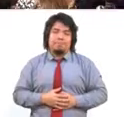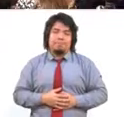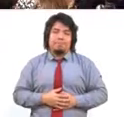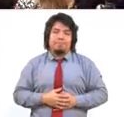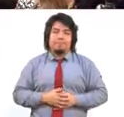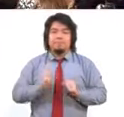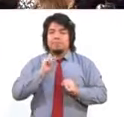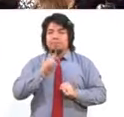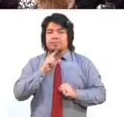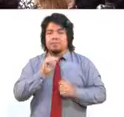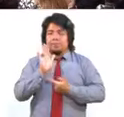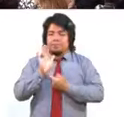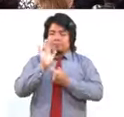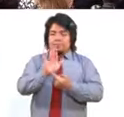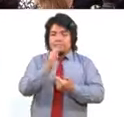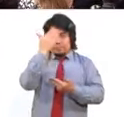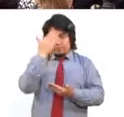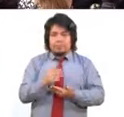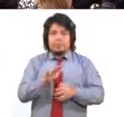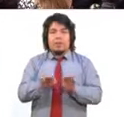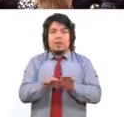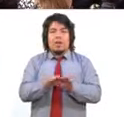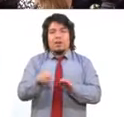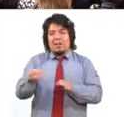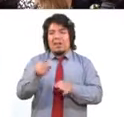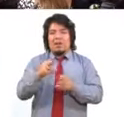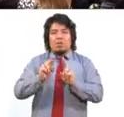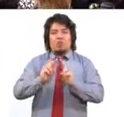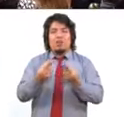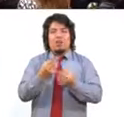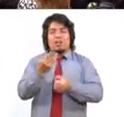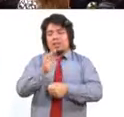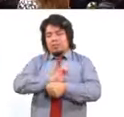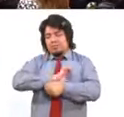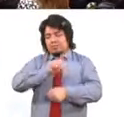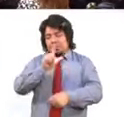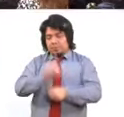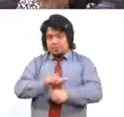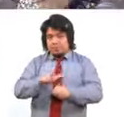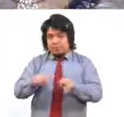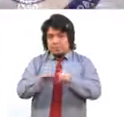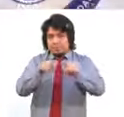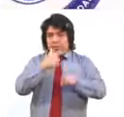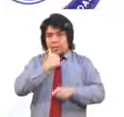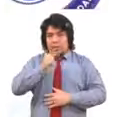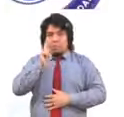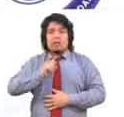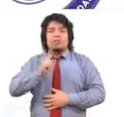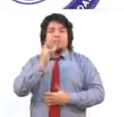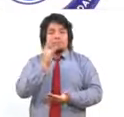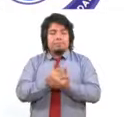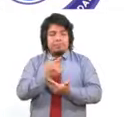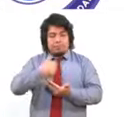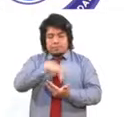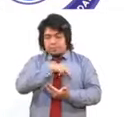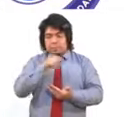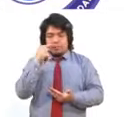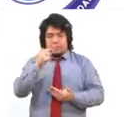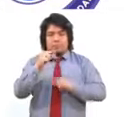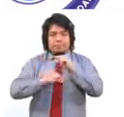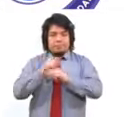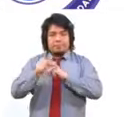sobre los resultados en la Unidad Especializada de Género, una acción nacida por la Declaratoria de Alerta, pero que nos permitió impulsar